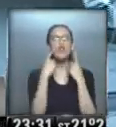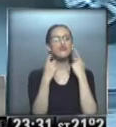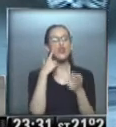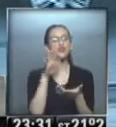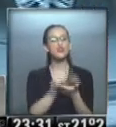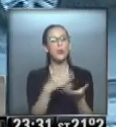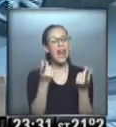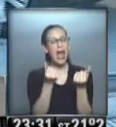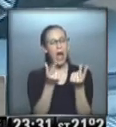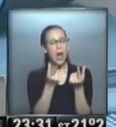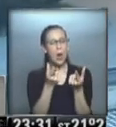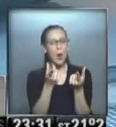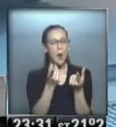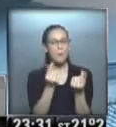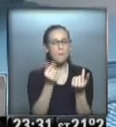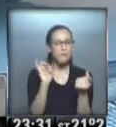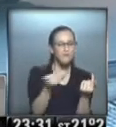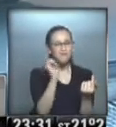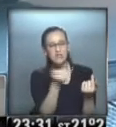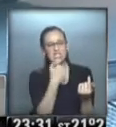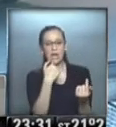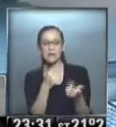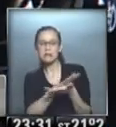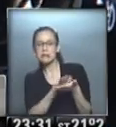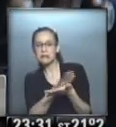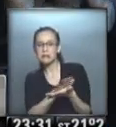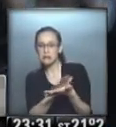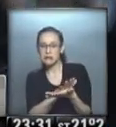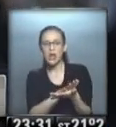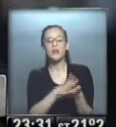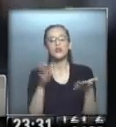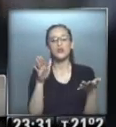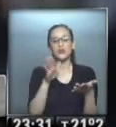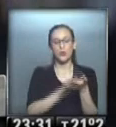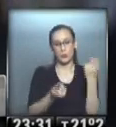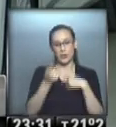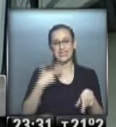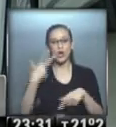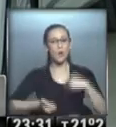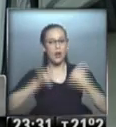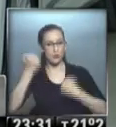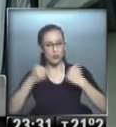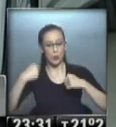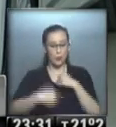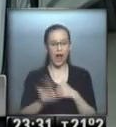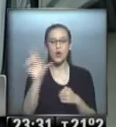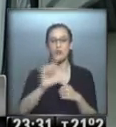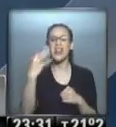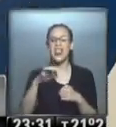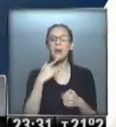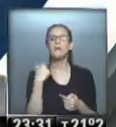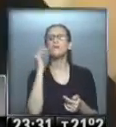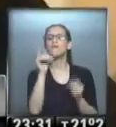de activos en la compra-venta de motovehículos. A partir del lunes, los vendedores deberán identificar al beneficiario